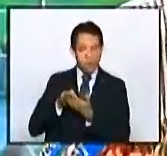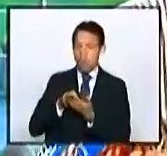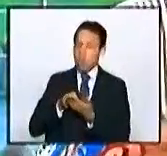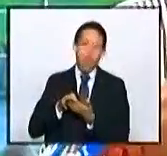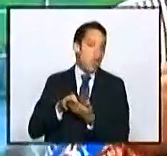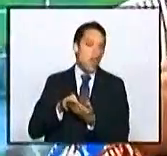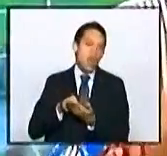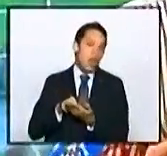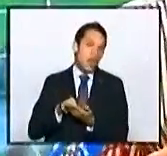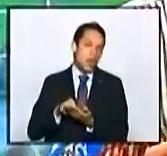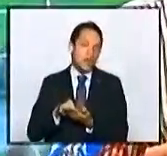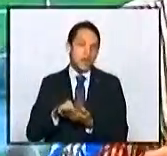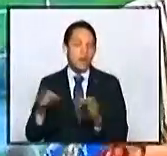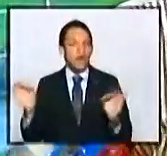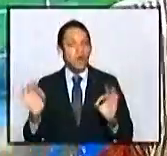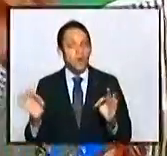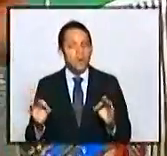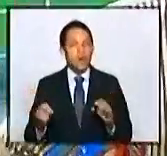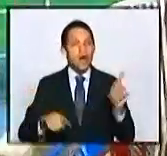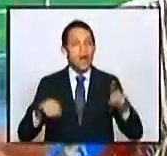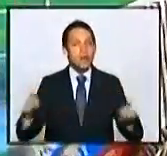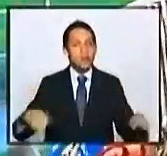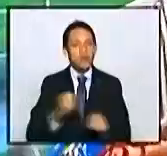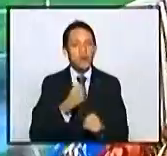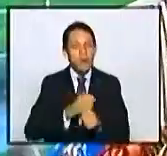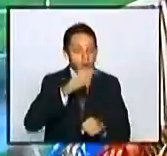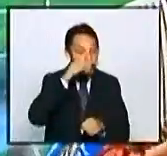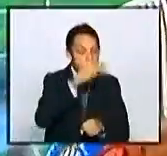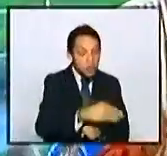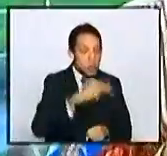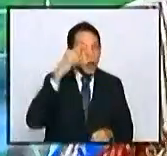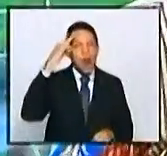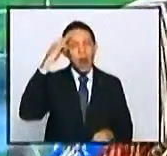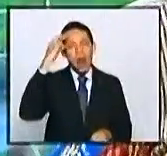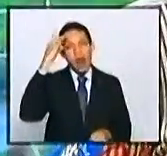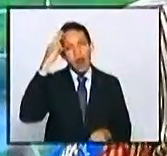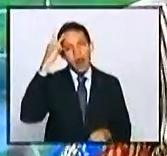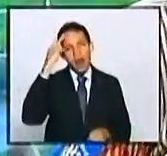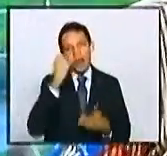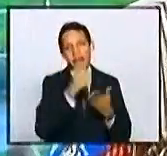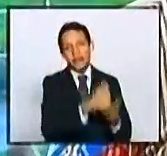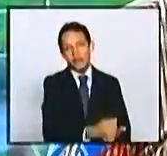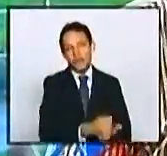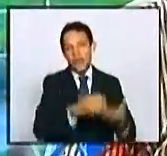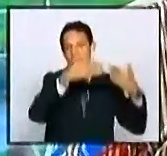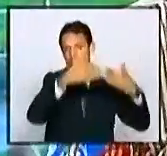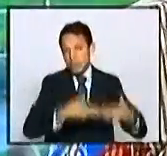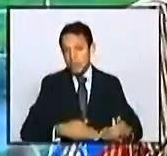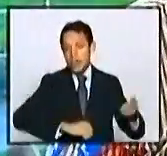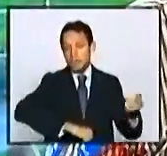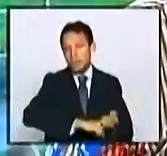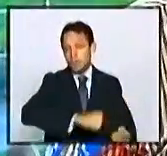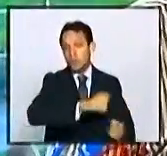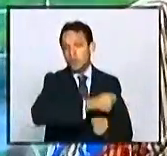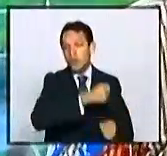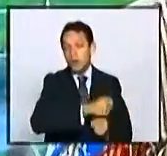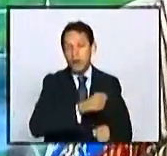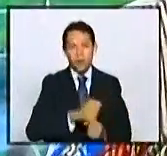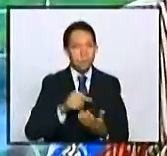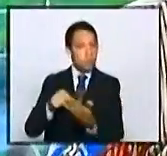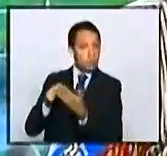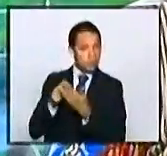felicidad. Hay personas allá afuera trabajando con niños especiales, eso tampoco sale en las noticias. En palabras del doctor Martin